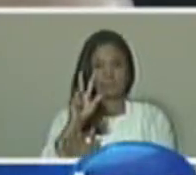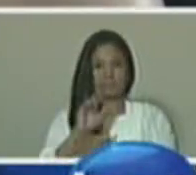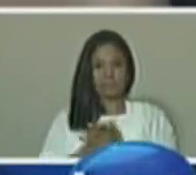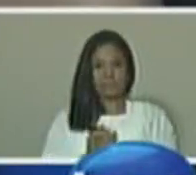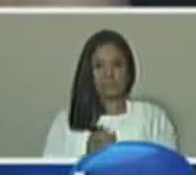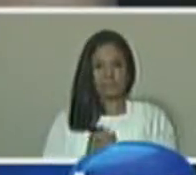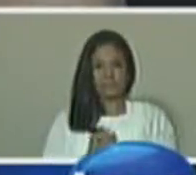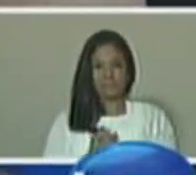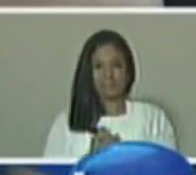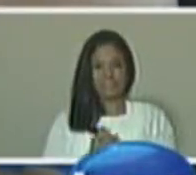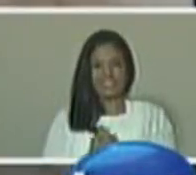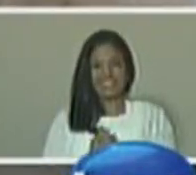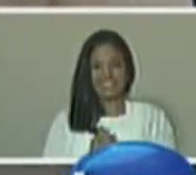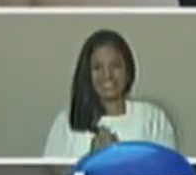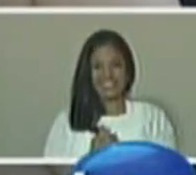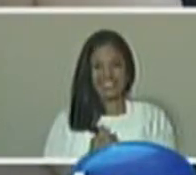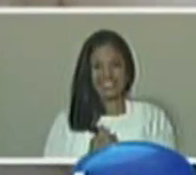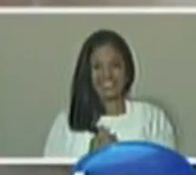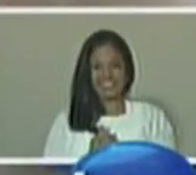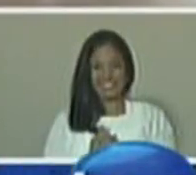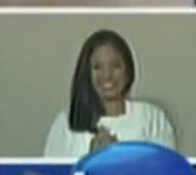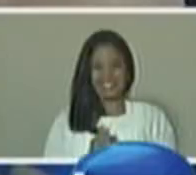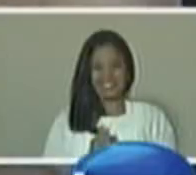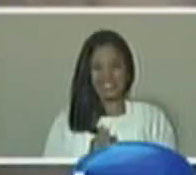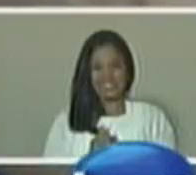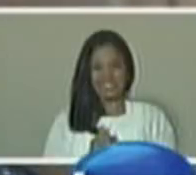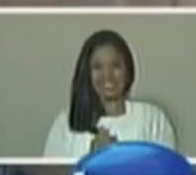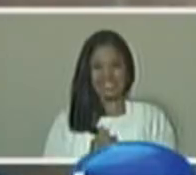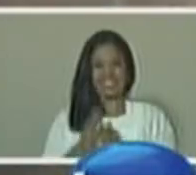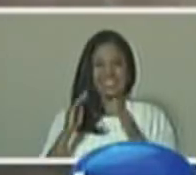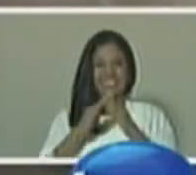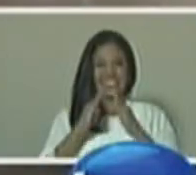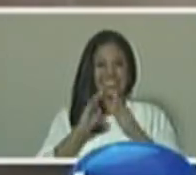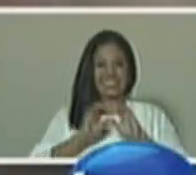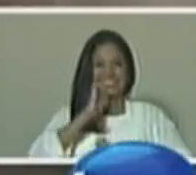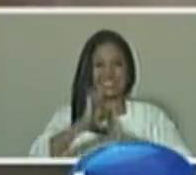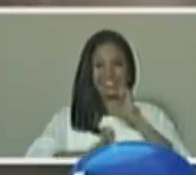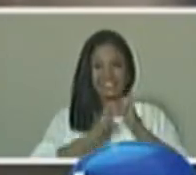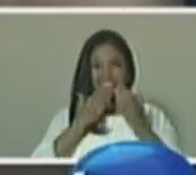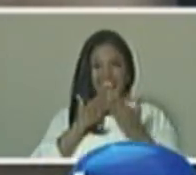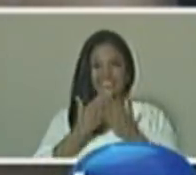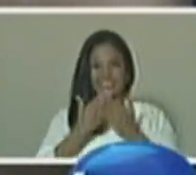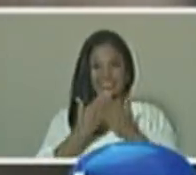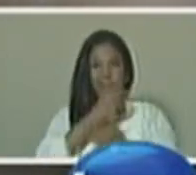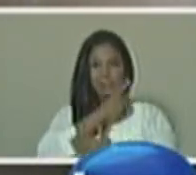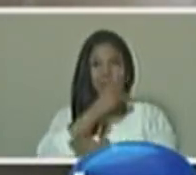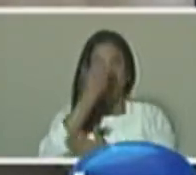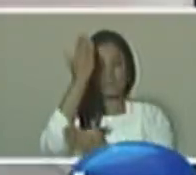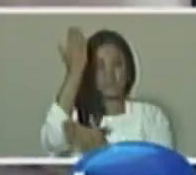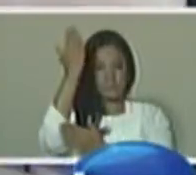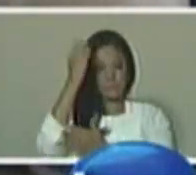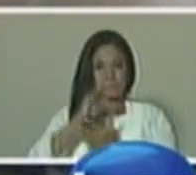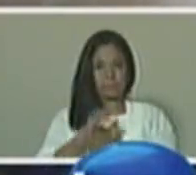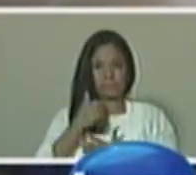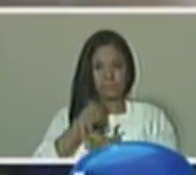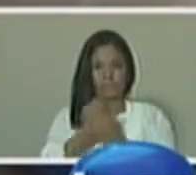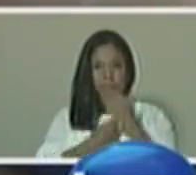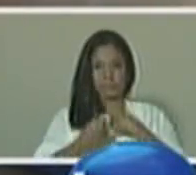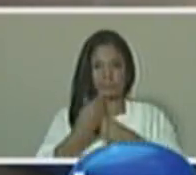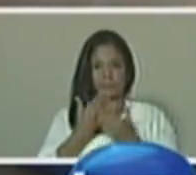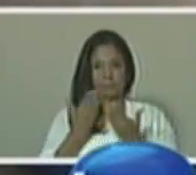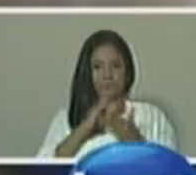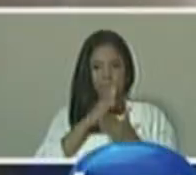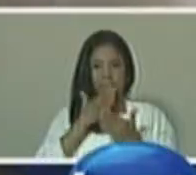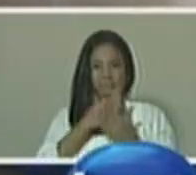cosa? ¿Tu primera palabra? Súper emocionada, gracias por todo ese gracias a Dios, porque yo sola no lo hubiera hecho. Gracias